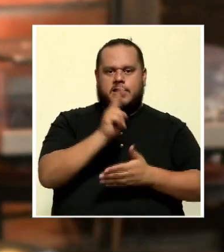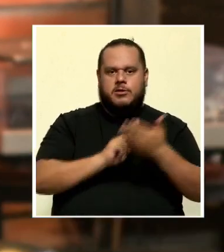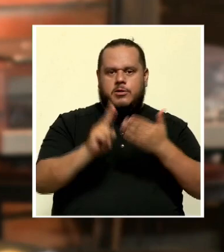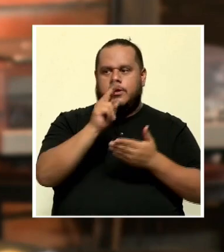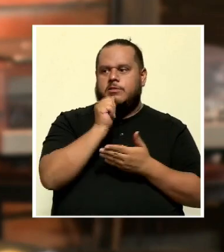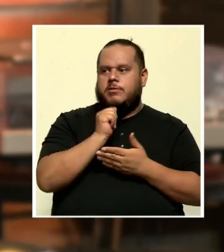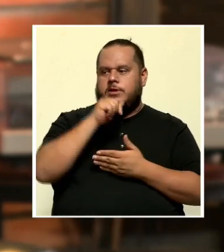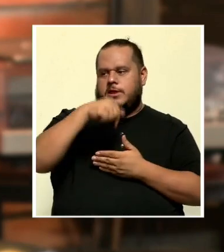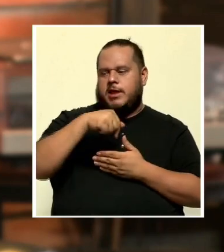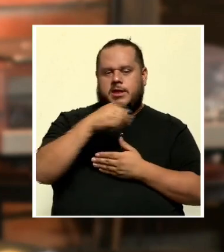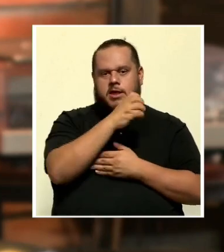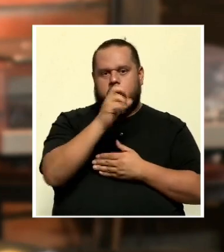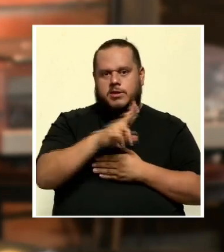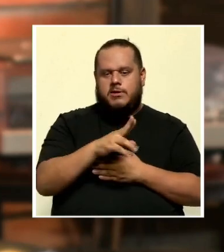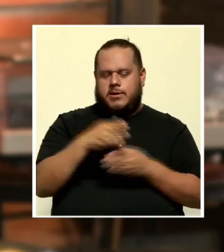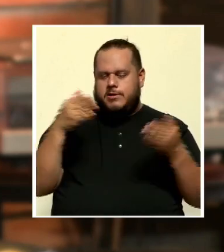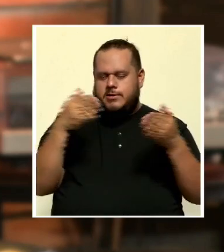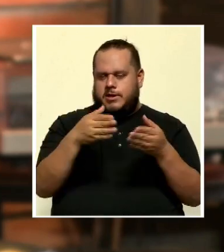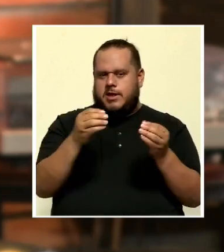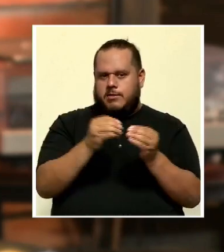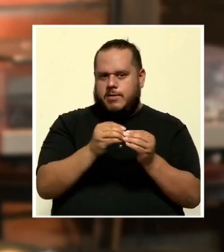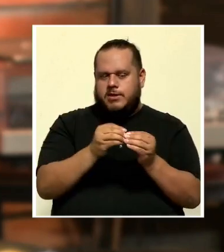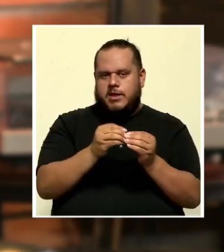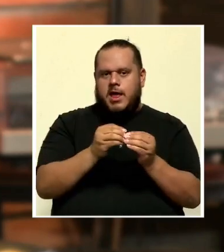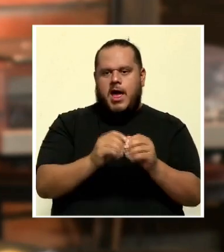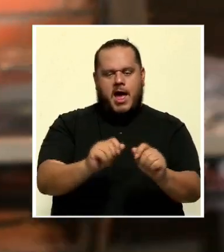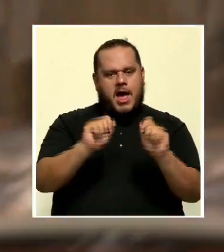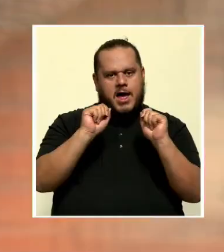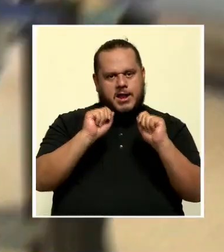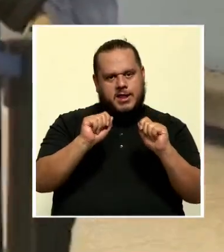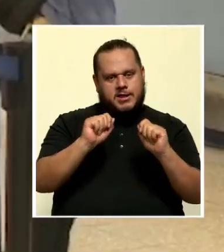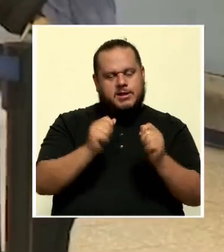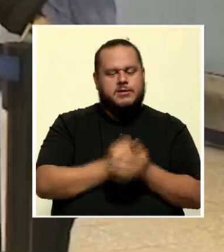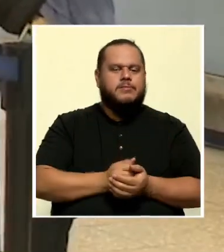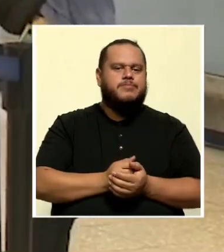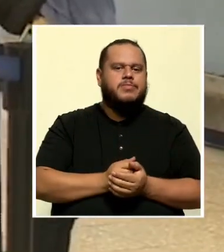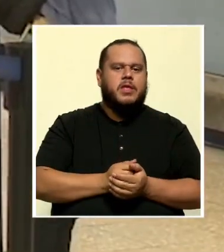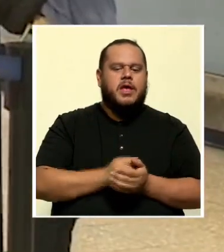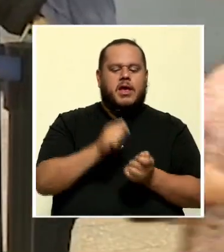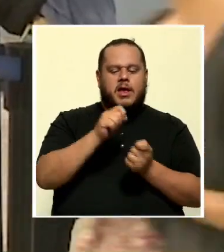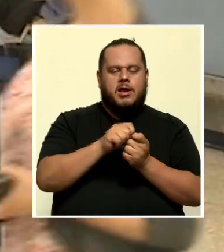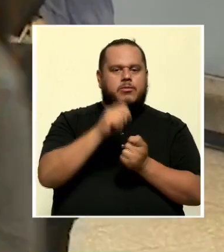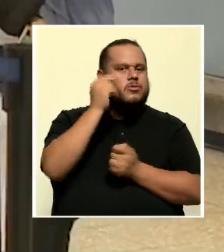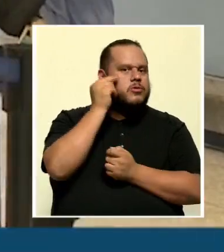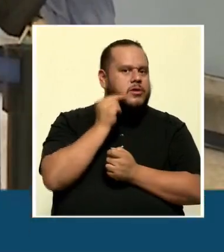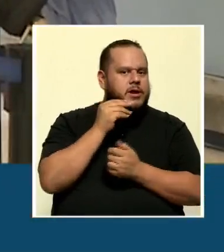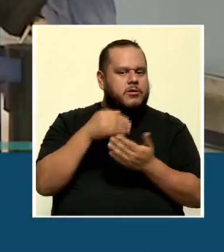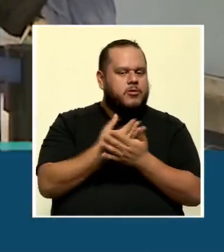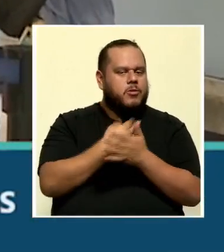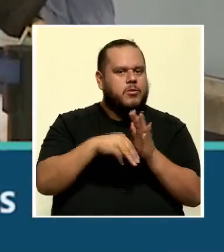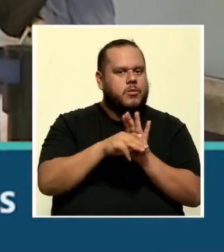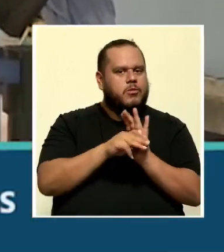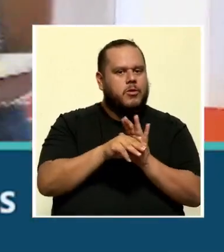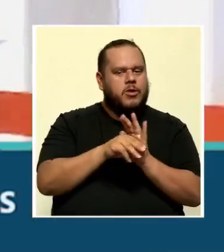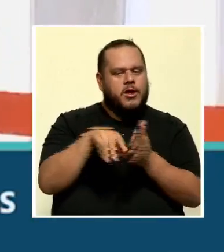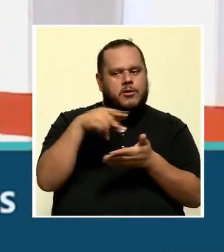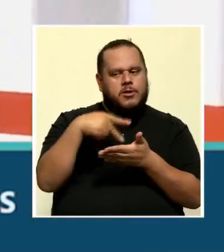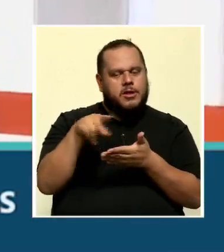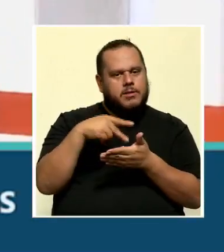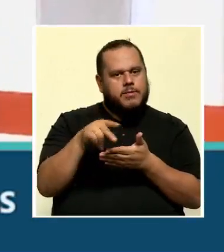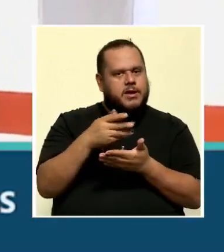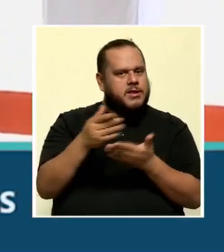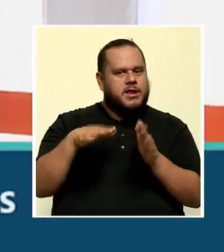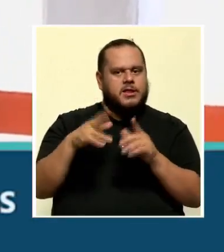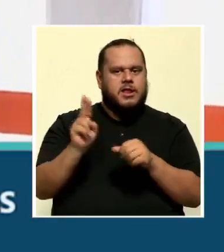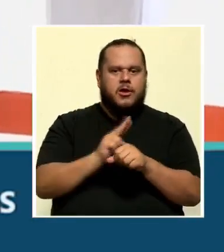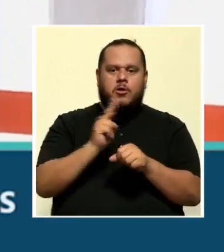privadas en Costa Rica se dedican más que todo a la docencia. El punto negro en el nuevo modelo tarifario es que usa la base